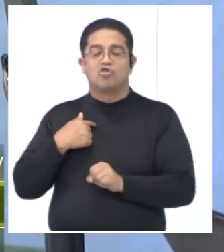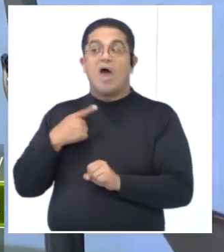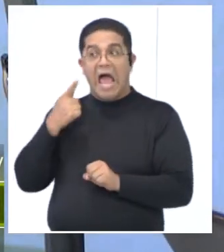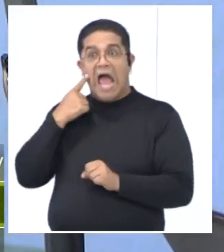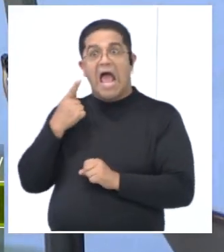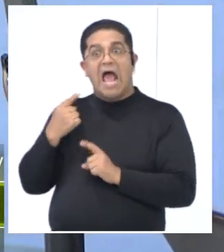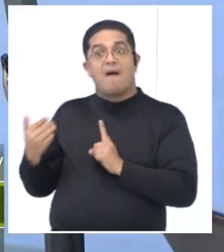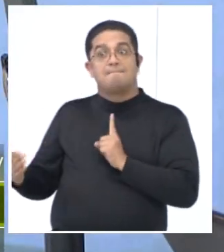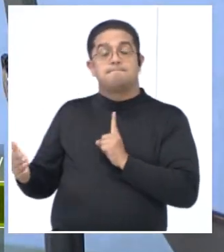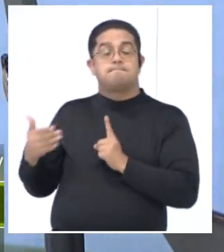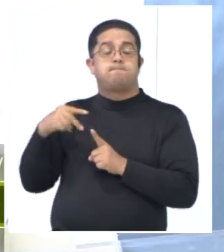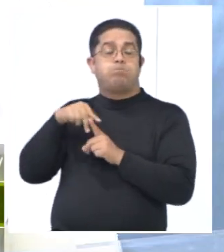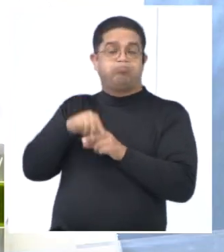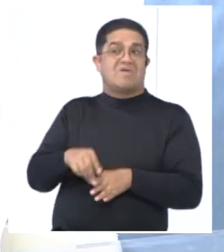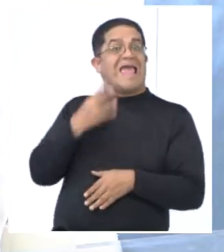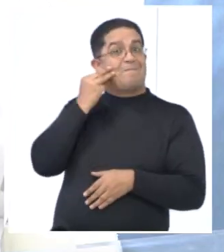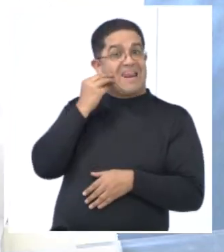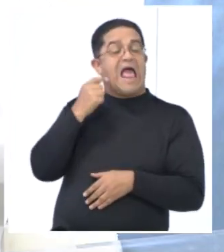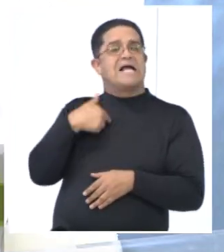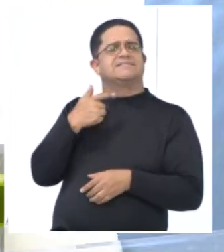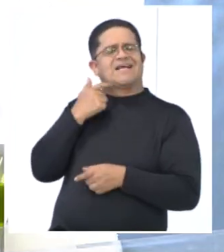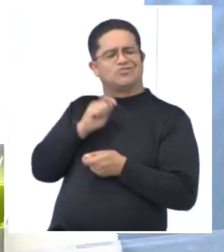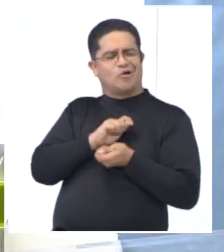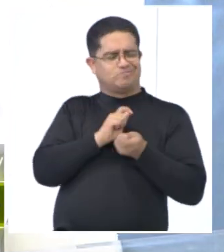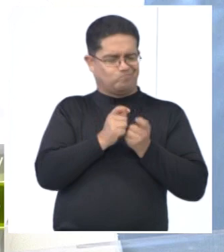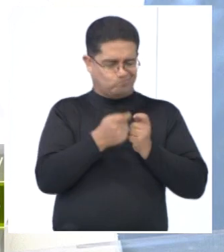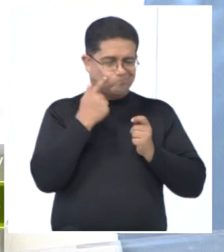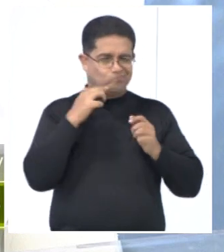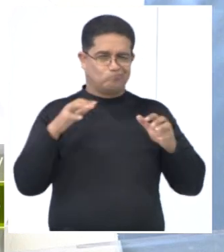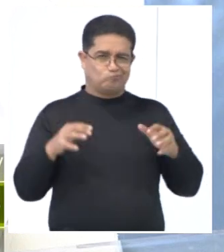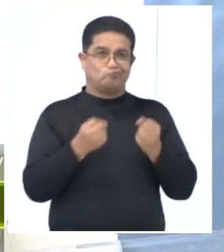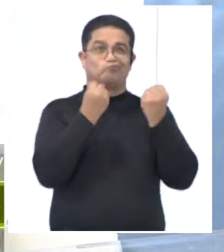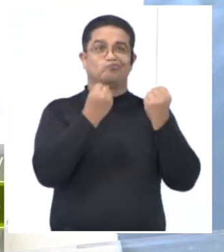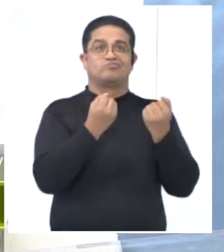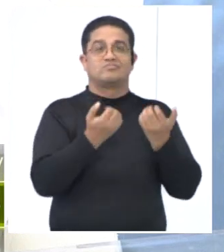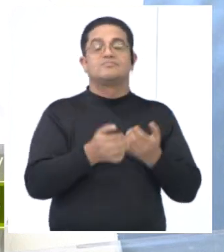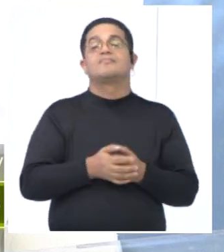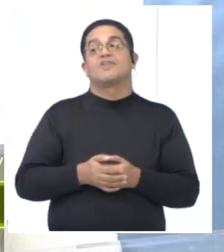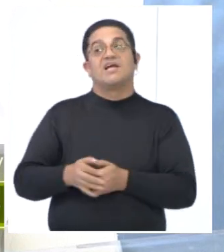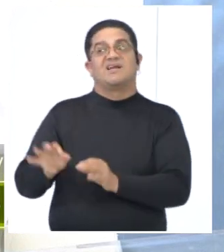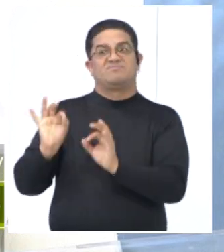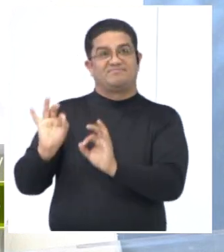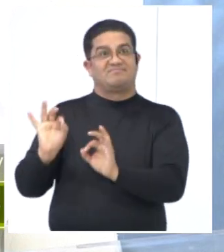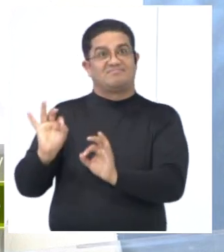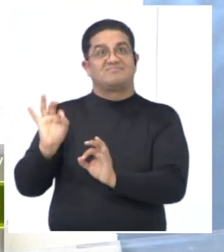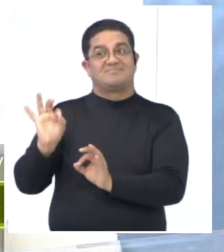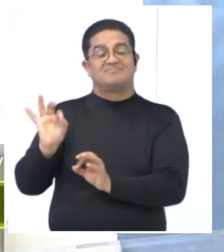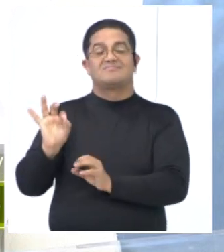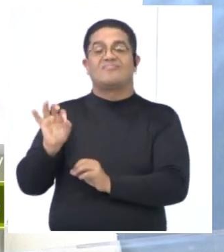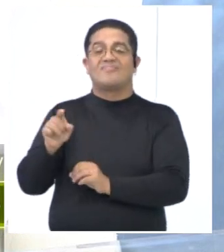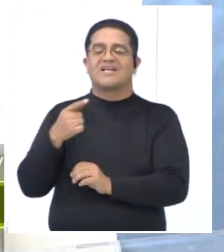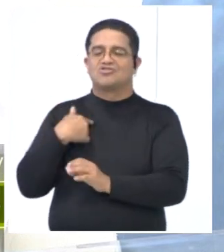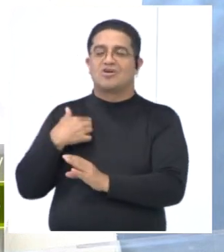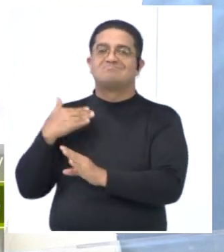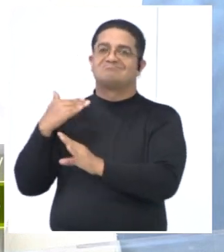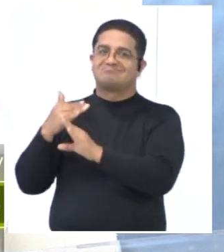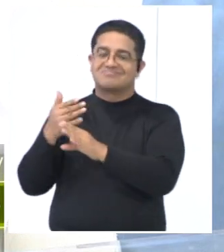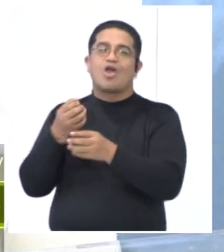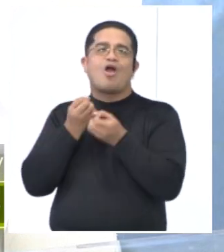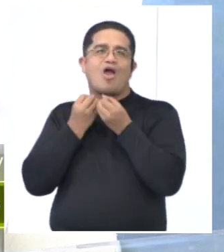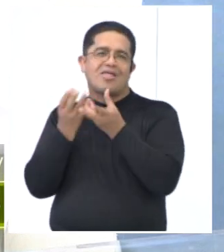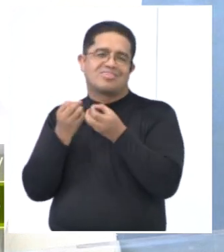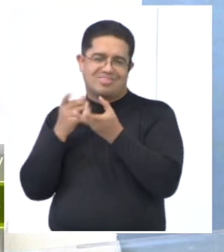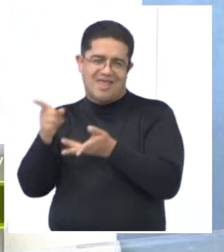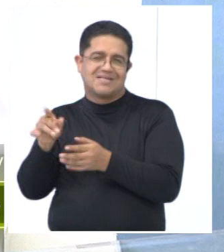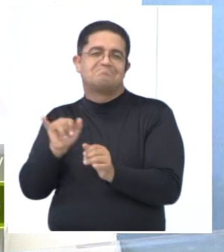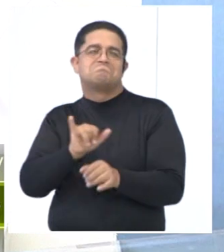misma experiencia que tuve y es lo que me hace sobrevivir a ese medio. Sí, justamente cuando te iba a interrumpir era para contarte eso, lo que hablábamos